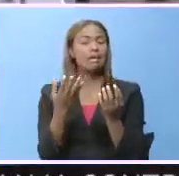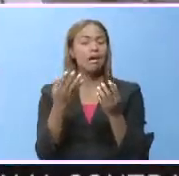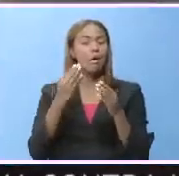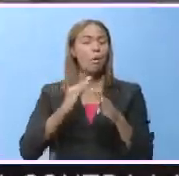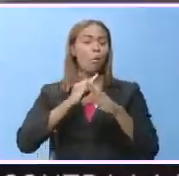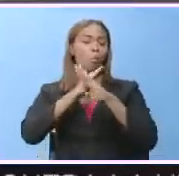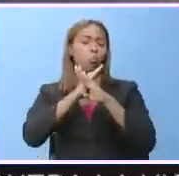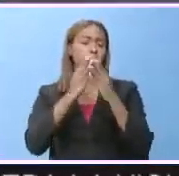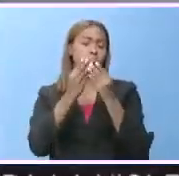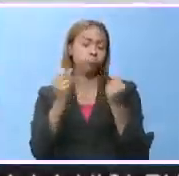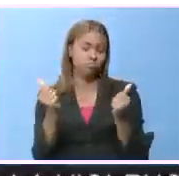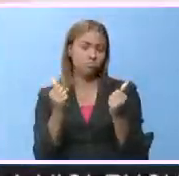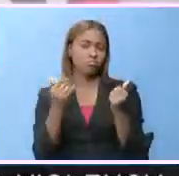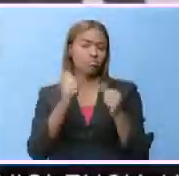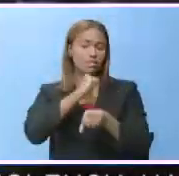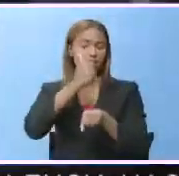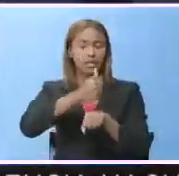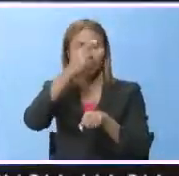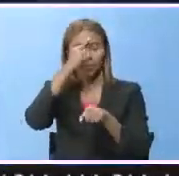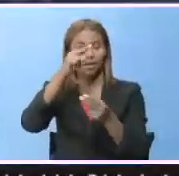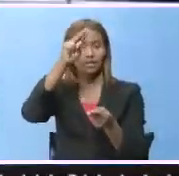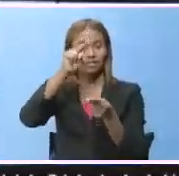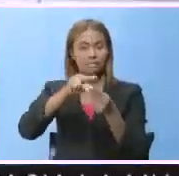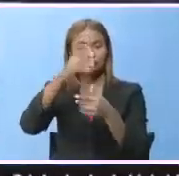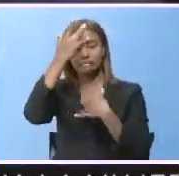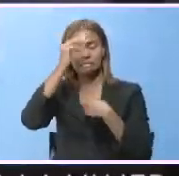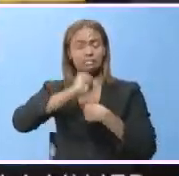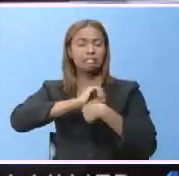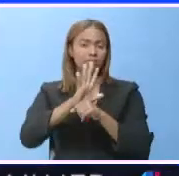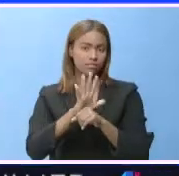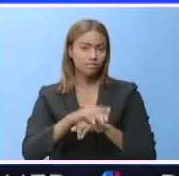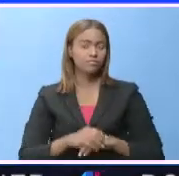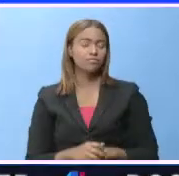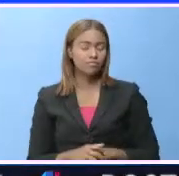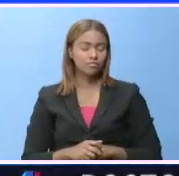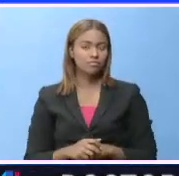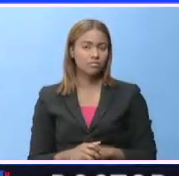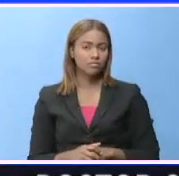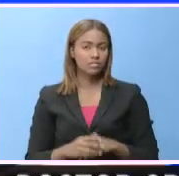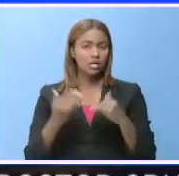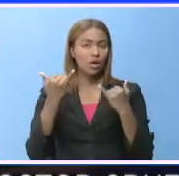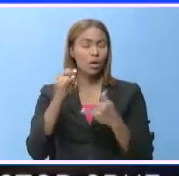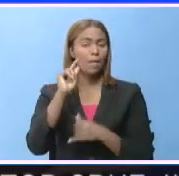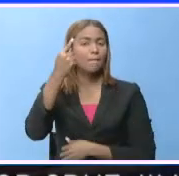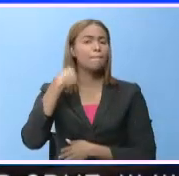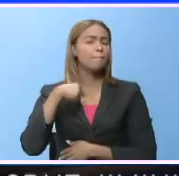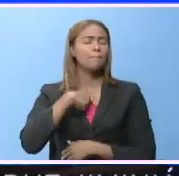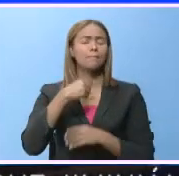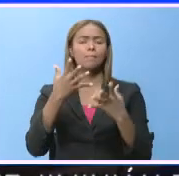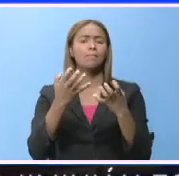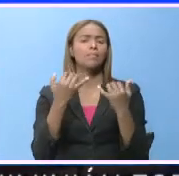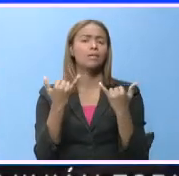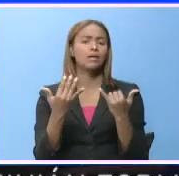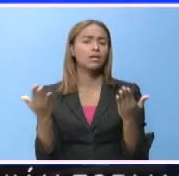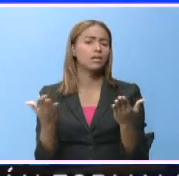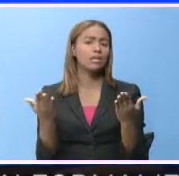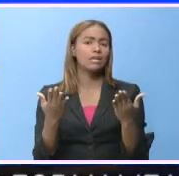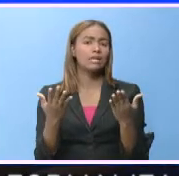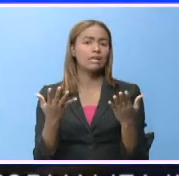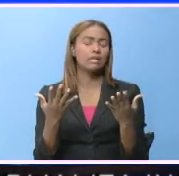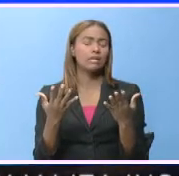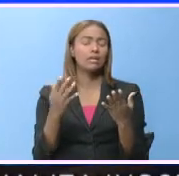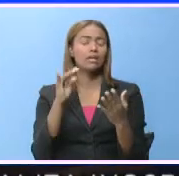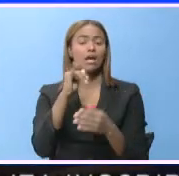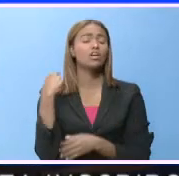medidas restrictivas establecidas para reducir los contagios del COVID-19. Y señores, oye, lo primero que quisiéramos quitar el